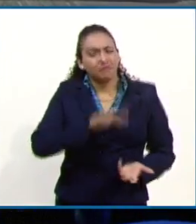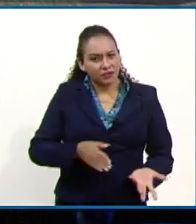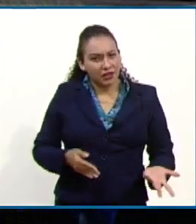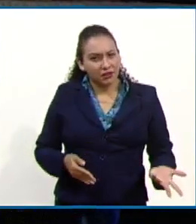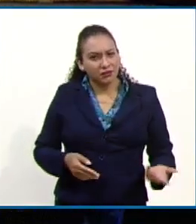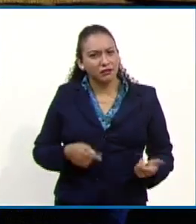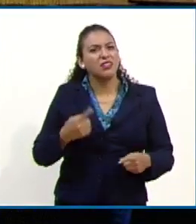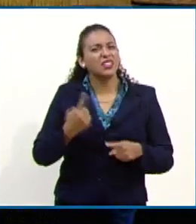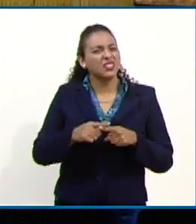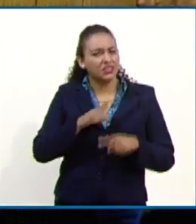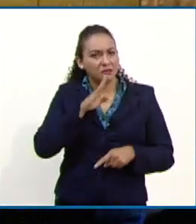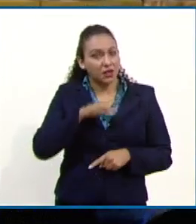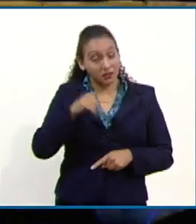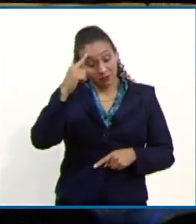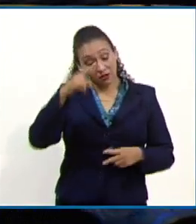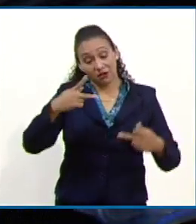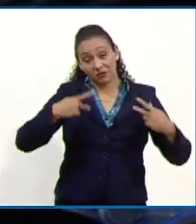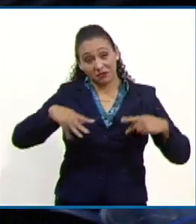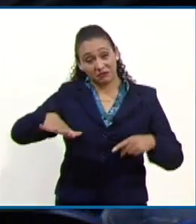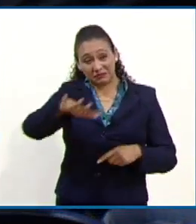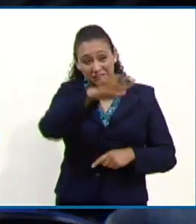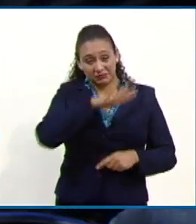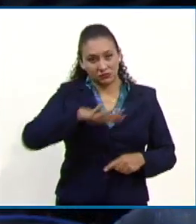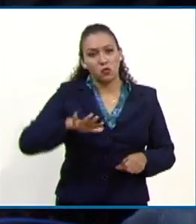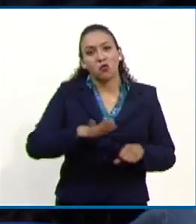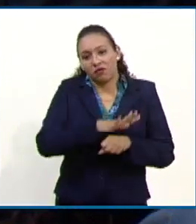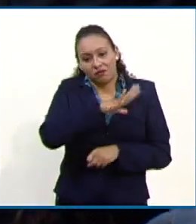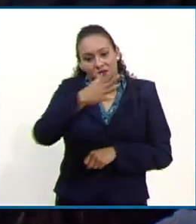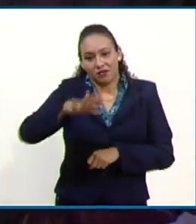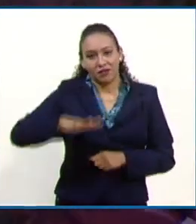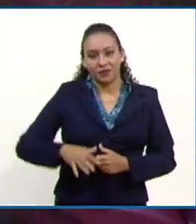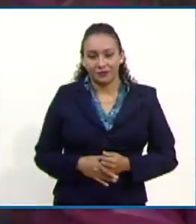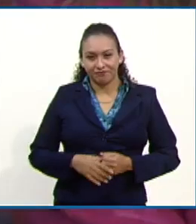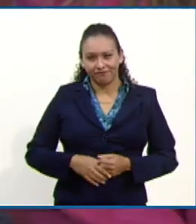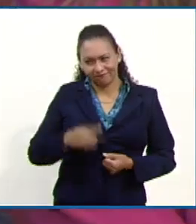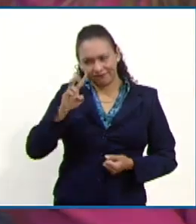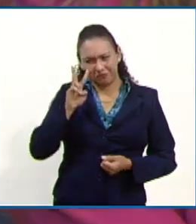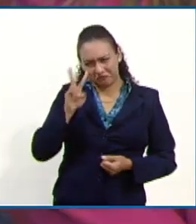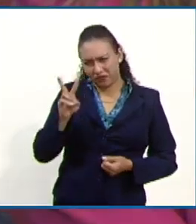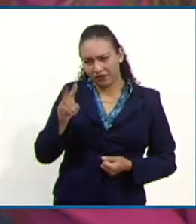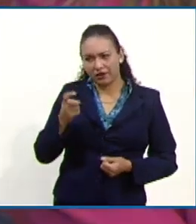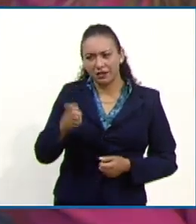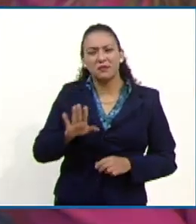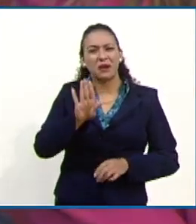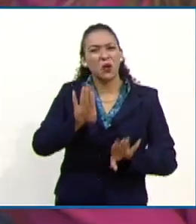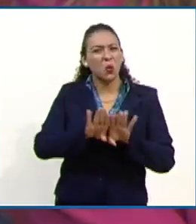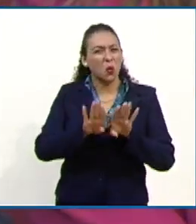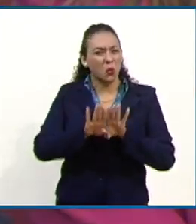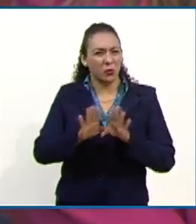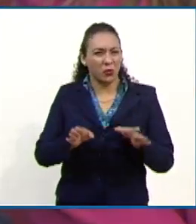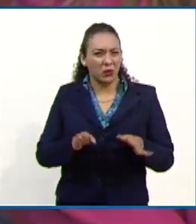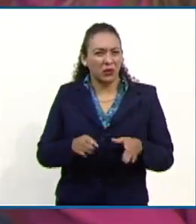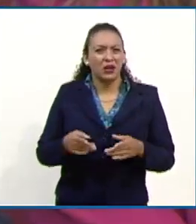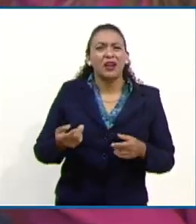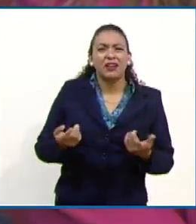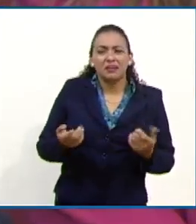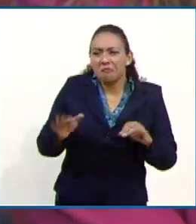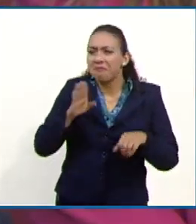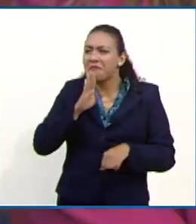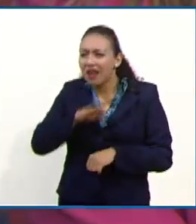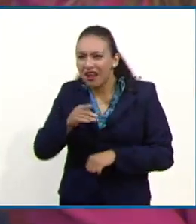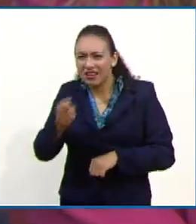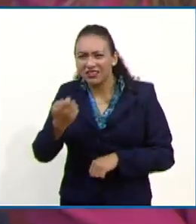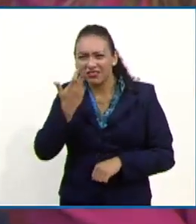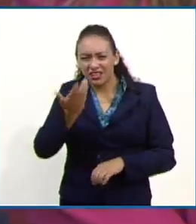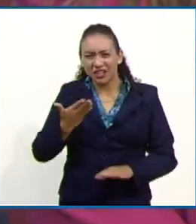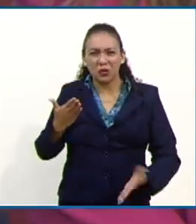para la sociedad en términos generales. Creo que es un sistema que propicia de alguna forma o de alguna manera